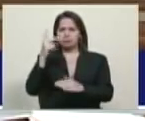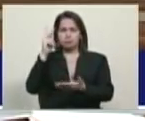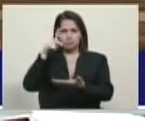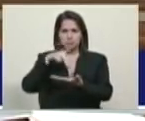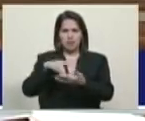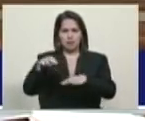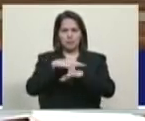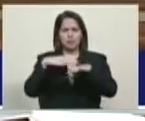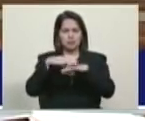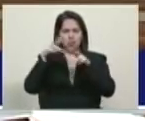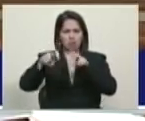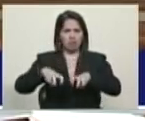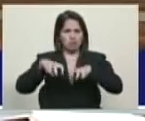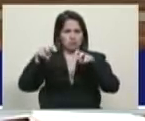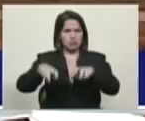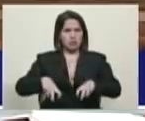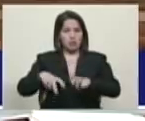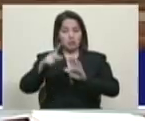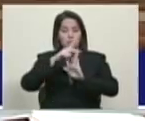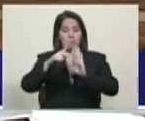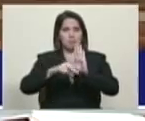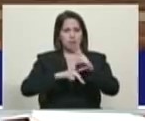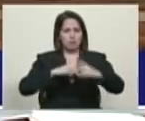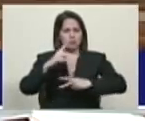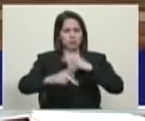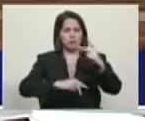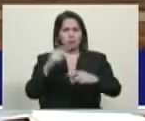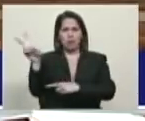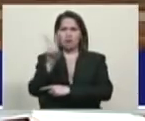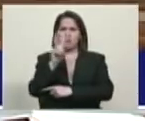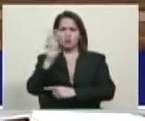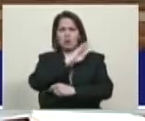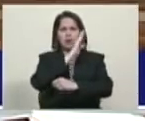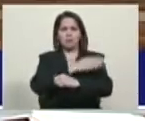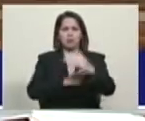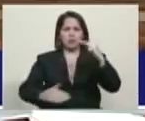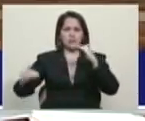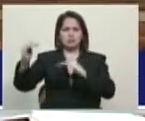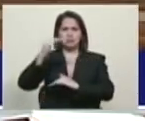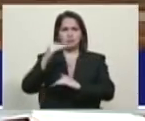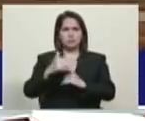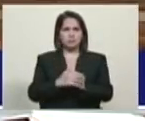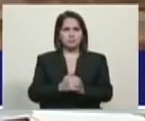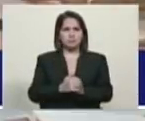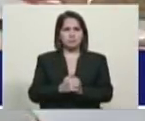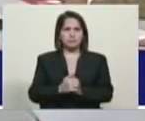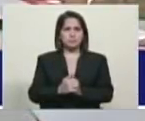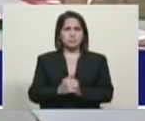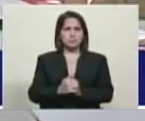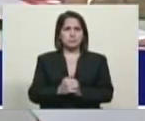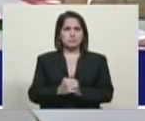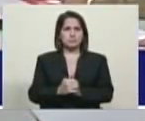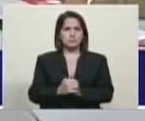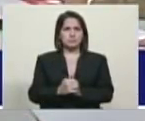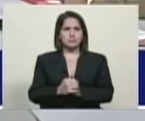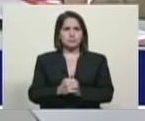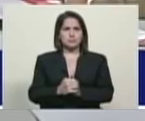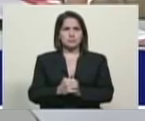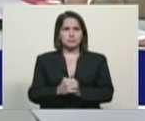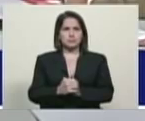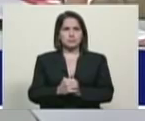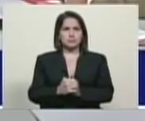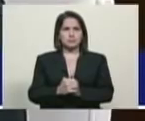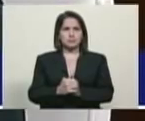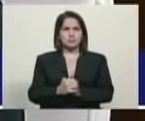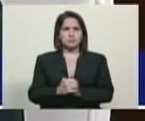Agricultura. Plan productivo de la Venezuela potencia, compañero Castro Soteldo. Sí, presidente, se han desarrollado ya tres variedades de